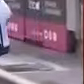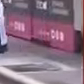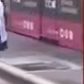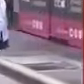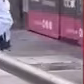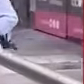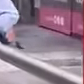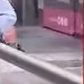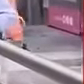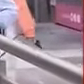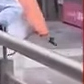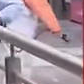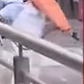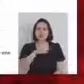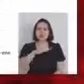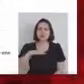tenemos